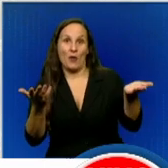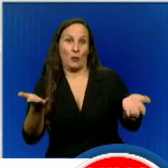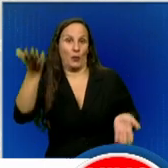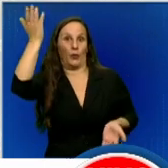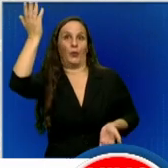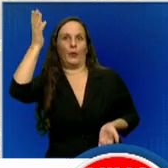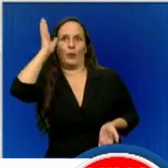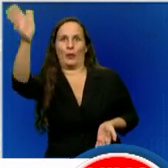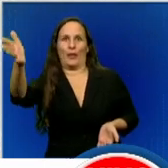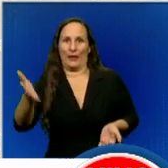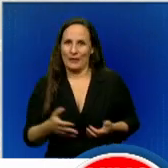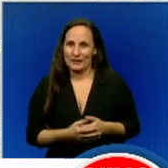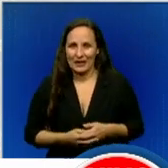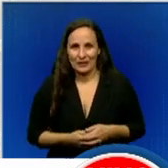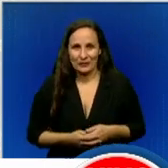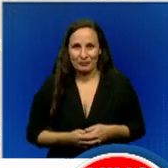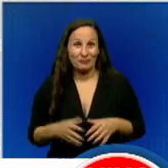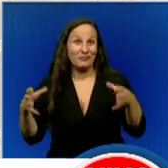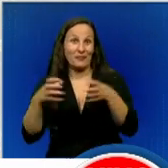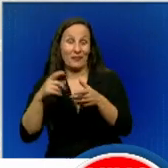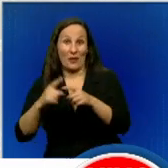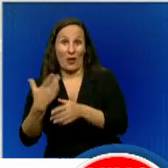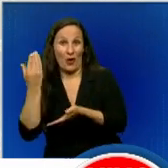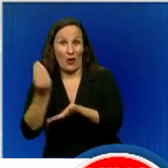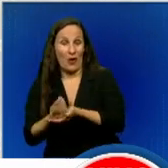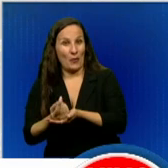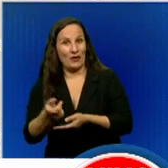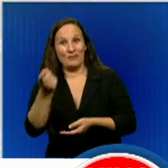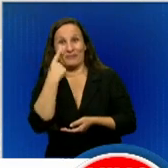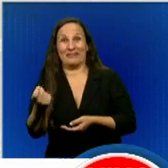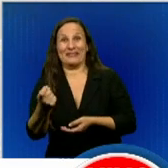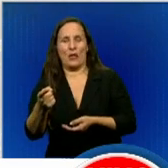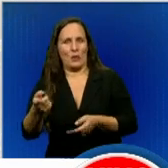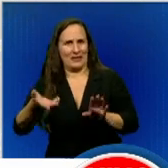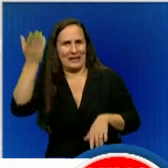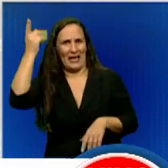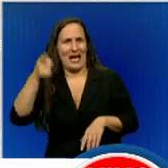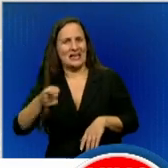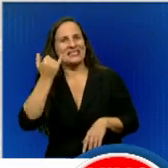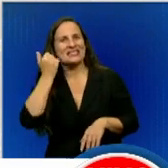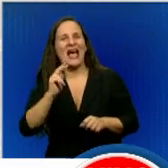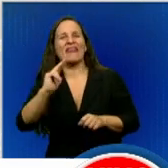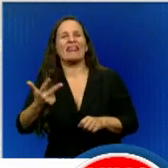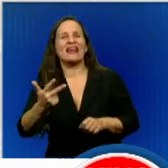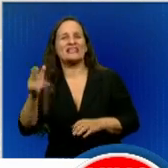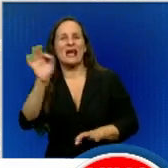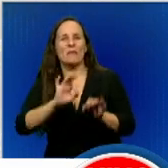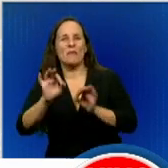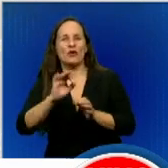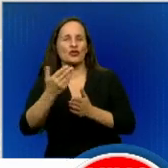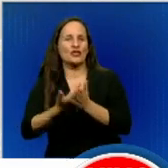y como será que el propio oficialismo se dio cuenta que se le fue la mano que ya tenemos la tercera versión del proyecto